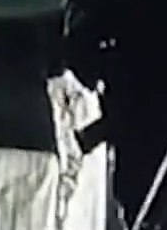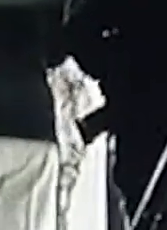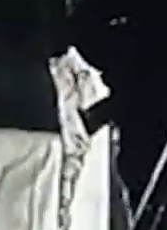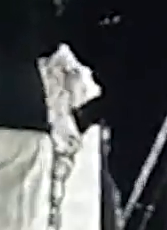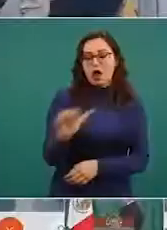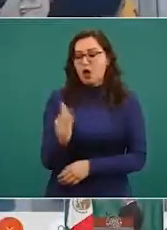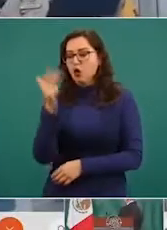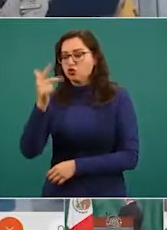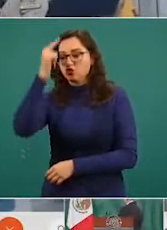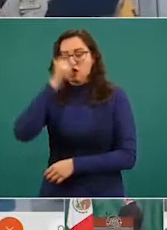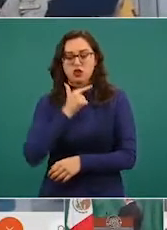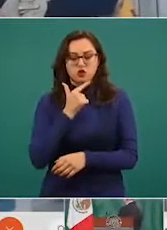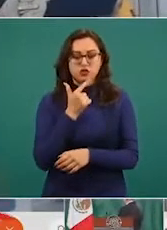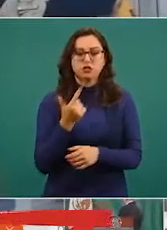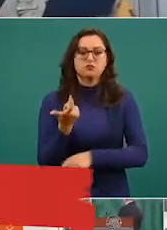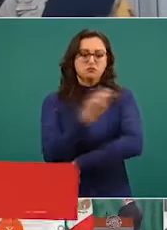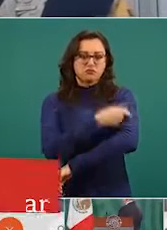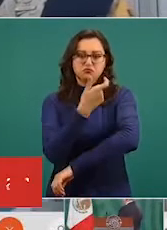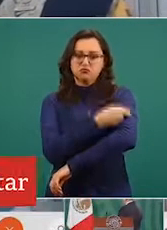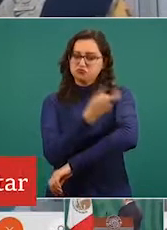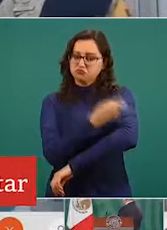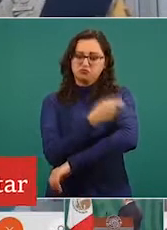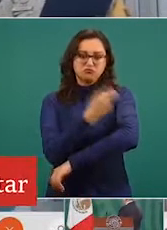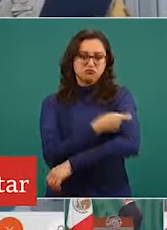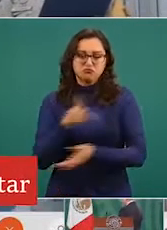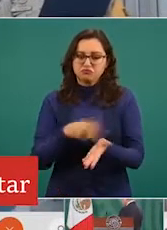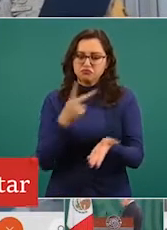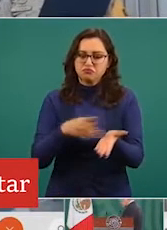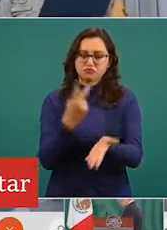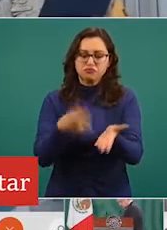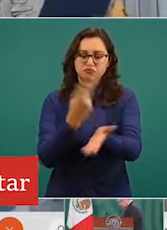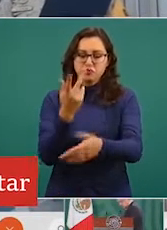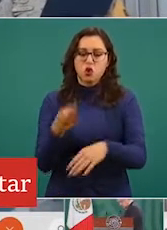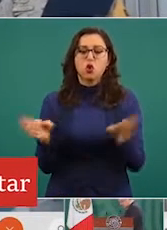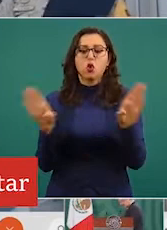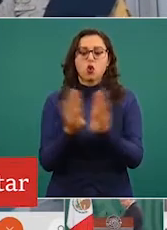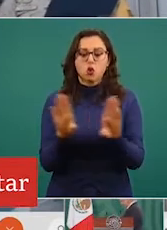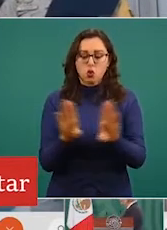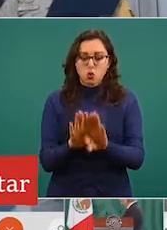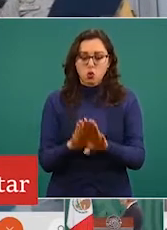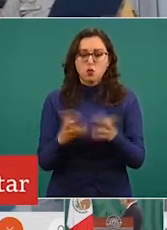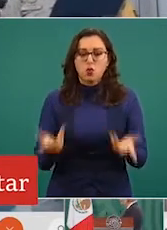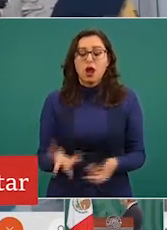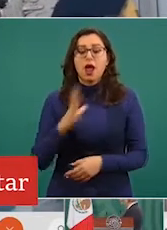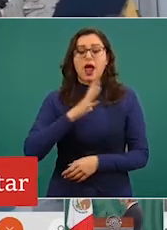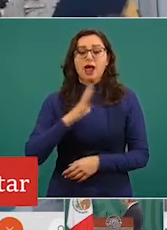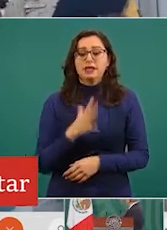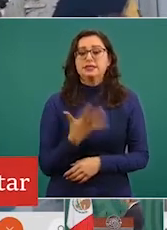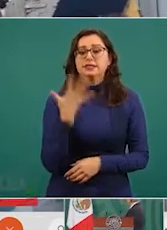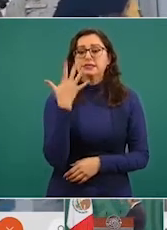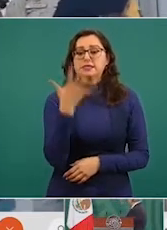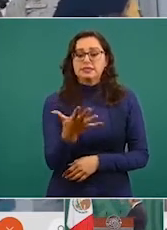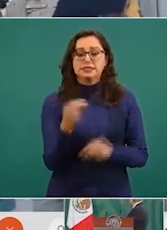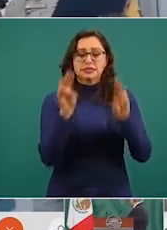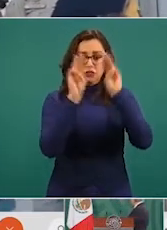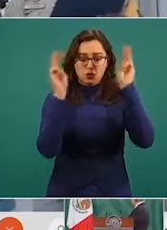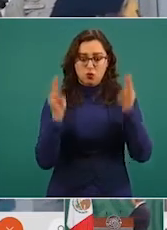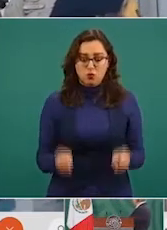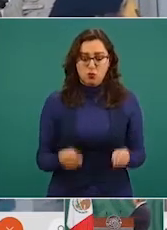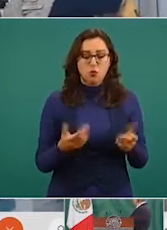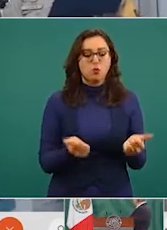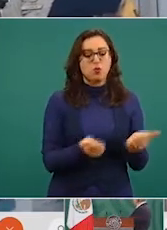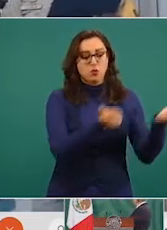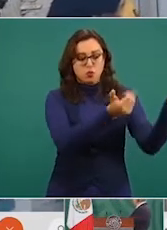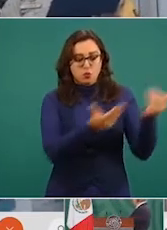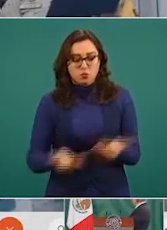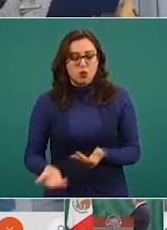módulos. El procedimiento para la aplicación de la vacuna es a través del establecimiento de 5 módulos que son ingreso y